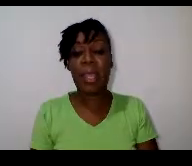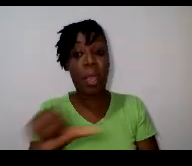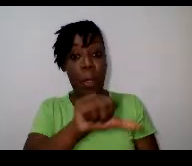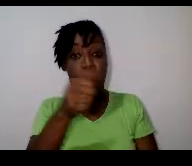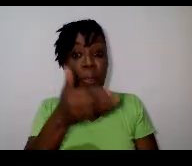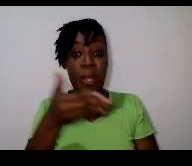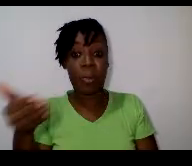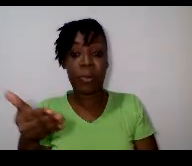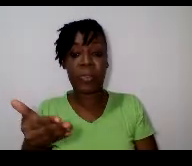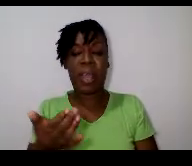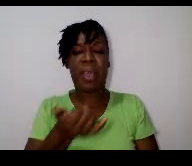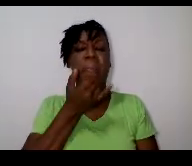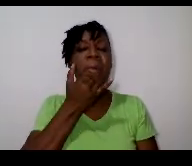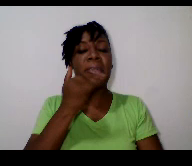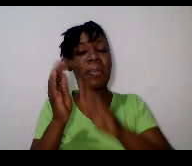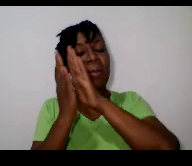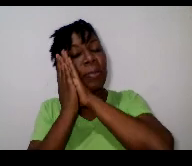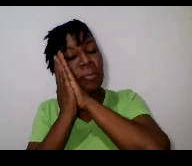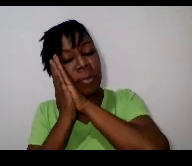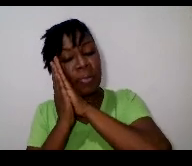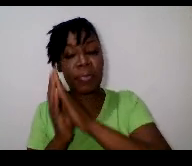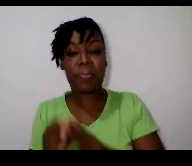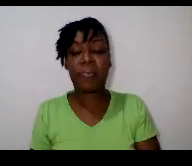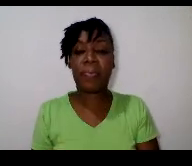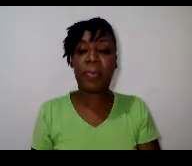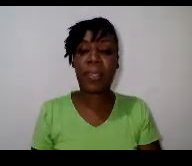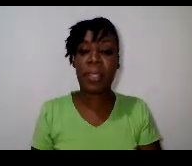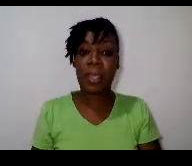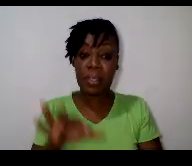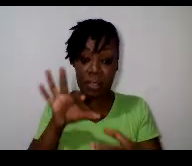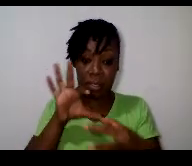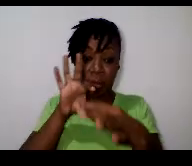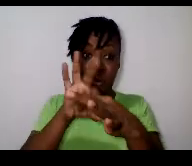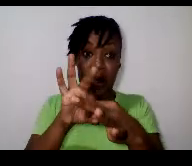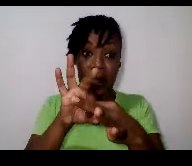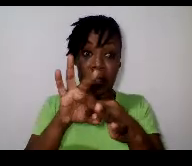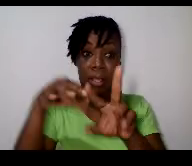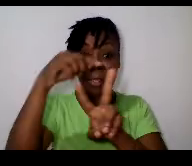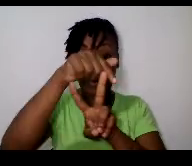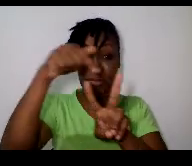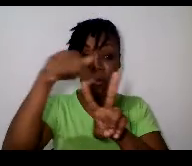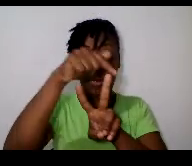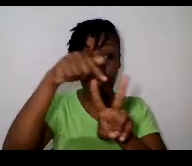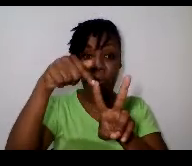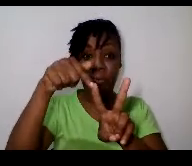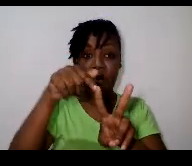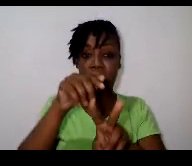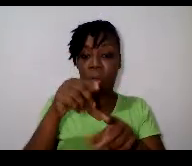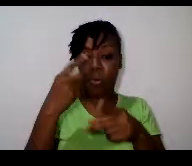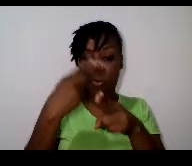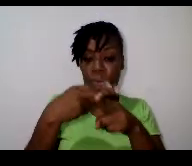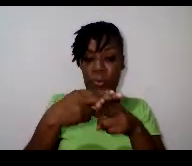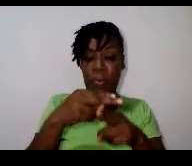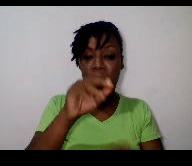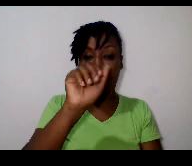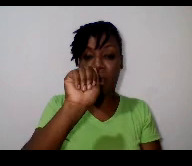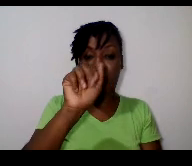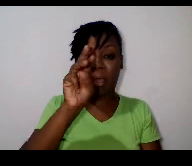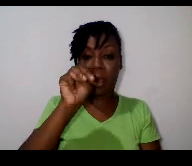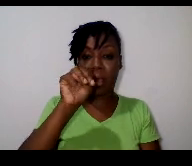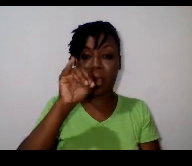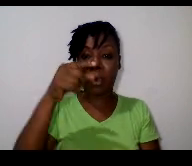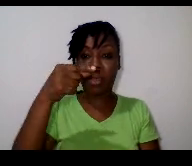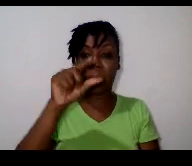es sumamente importante. Se conectan dos áreas del cerebro. Una se llama la amígdala, que es esa que está ahí